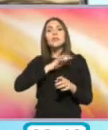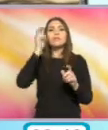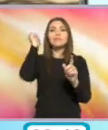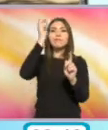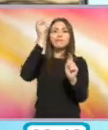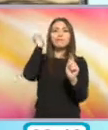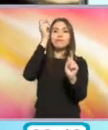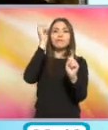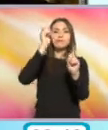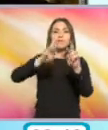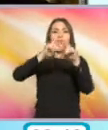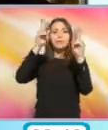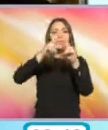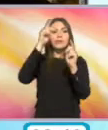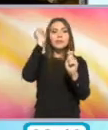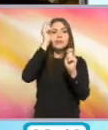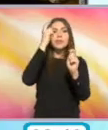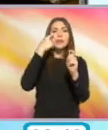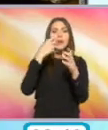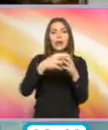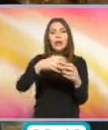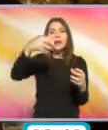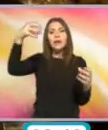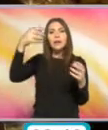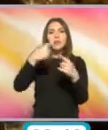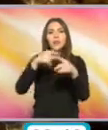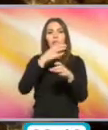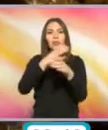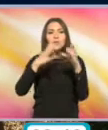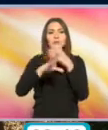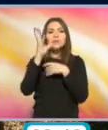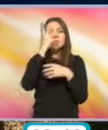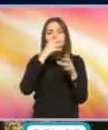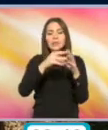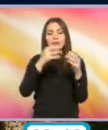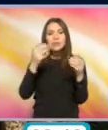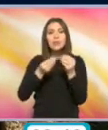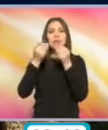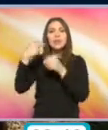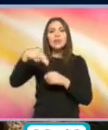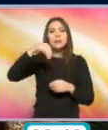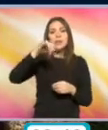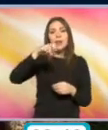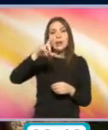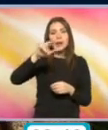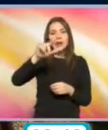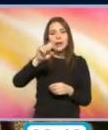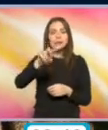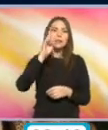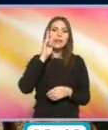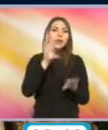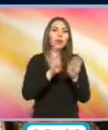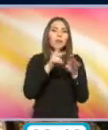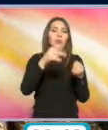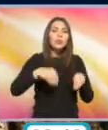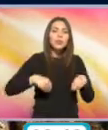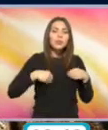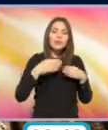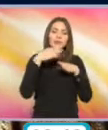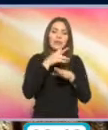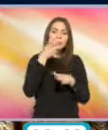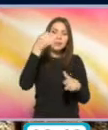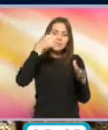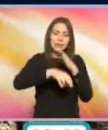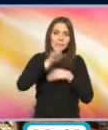los intentar minerales. imaginártelo ahí Pero te lo adentro. tienes que Sí. imaginar Qué belleza. y bueno, pues sobre todo ver cuáles eran las condiciones. Pero quiero irme con los museos. Los museos de